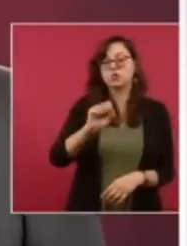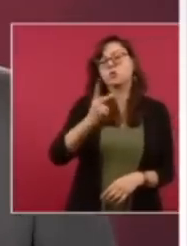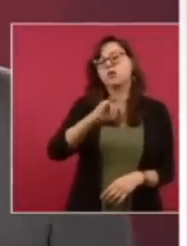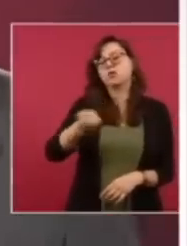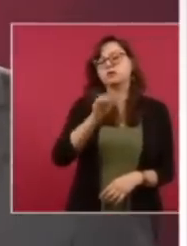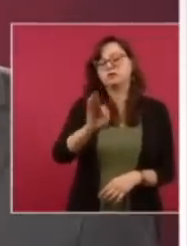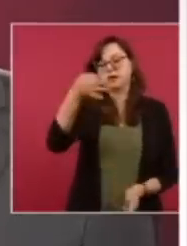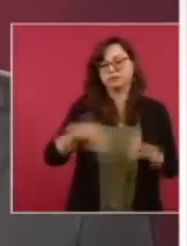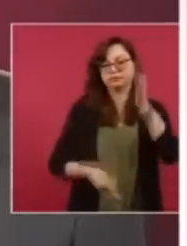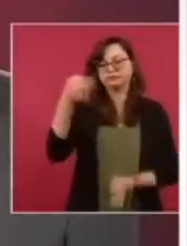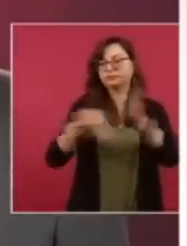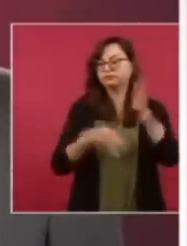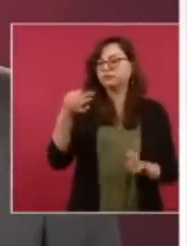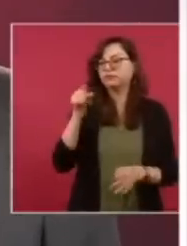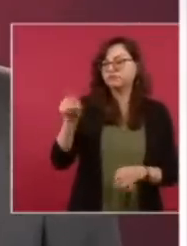del día que están juzgando